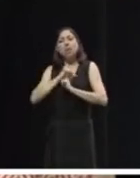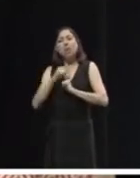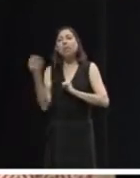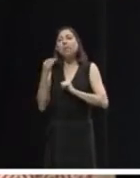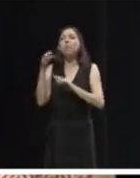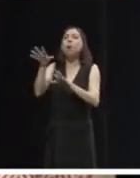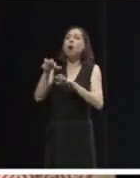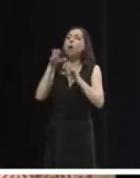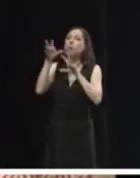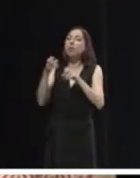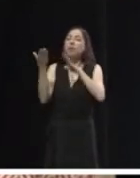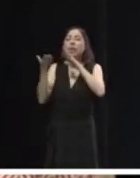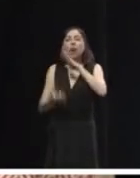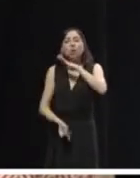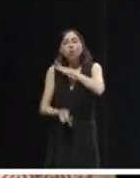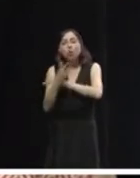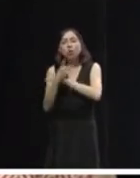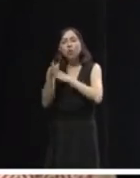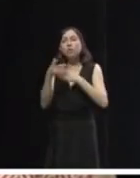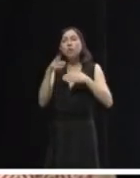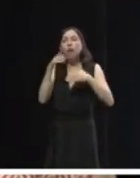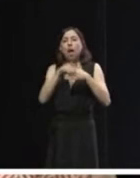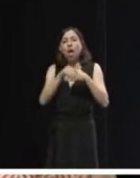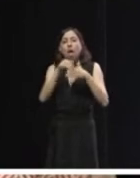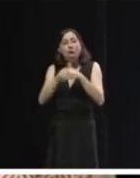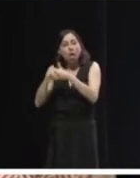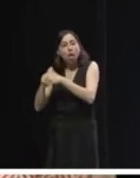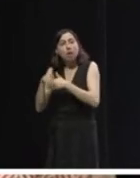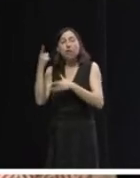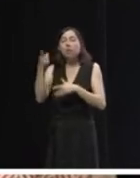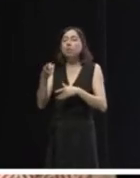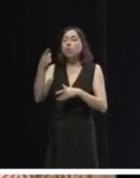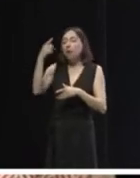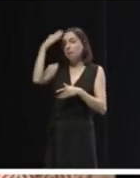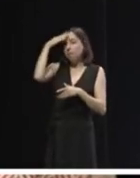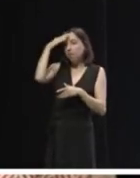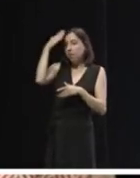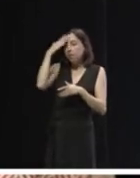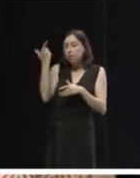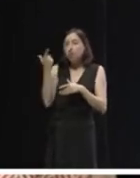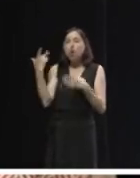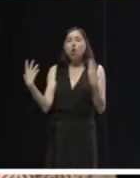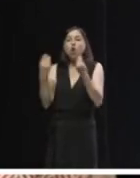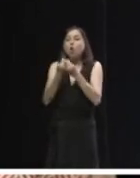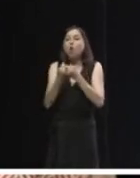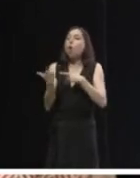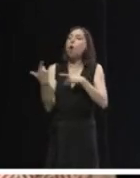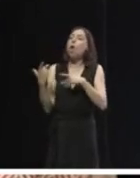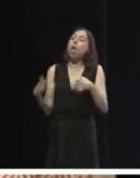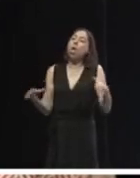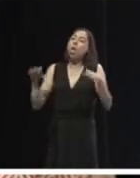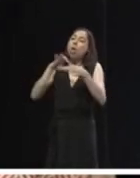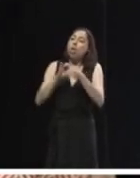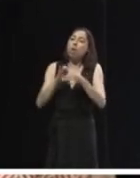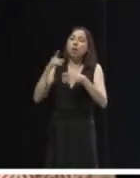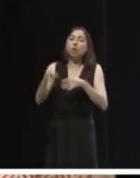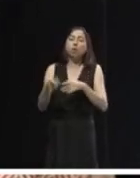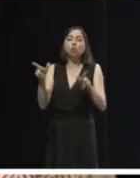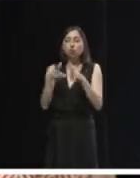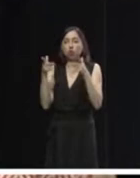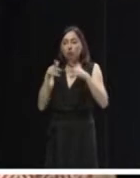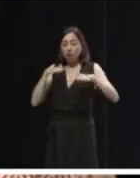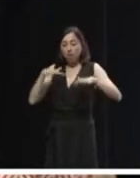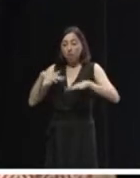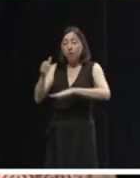también a construir esa fraternidad, esos principios de sororidad con los aliados sociales, con los movimientos ciudadanos, con